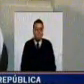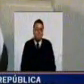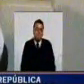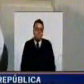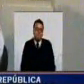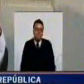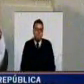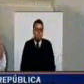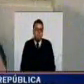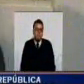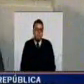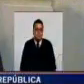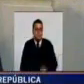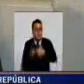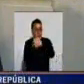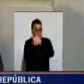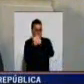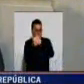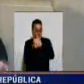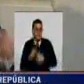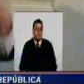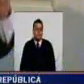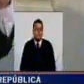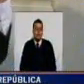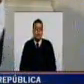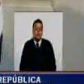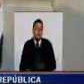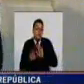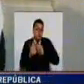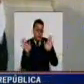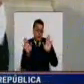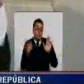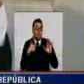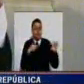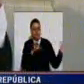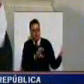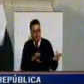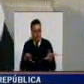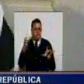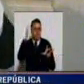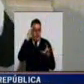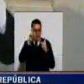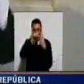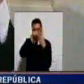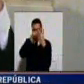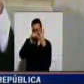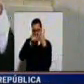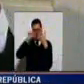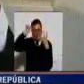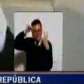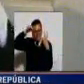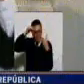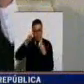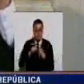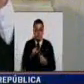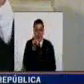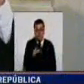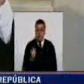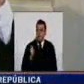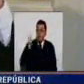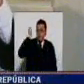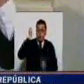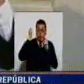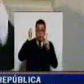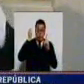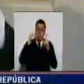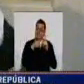Indicio uno. Bueno, perdón, ya tenemos unos hechos, ¿no? Los hechos es que hubo subasta de uno, eso no está en